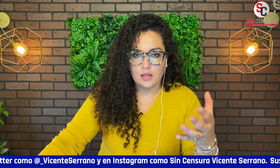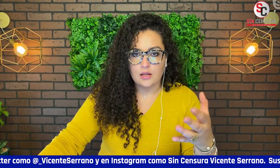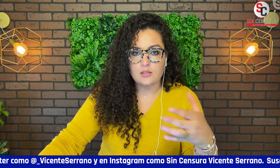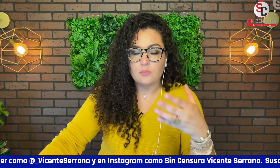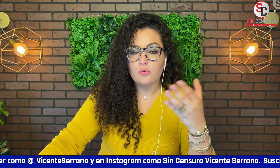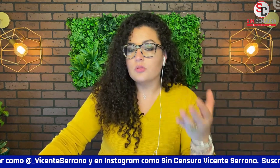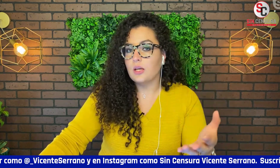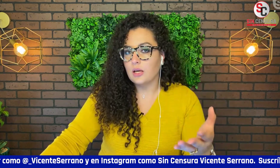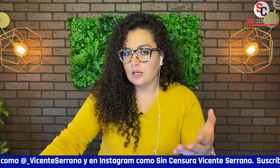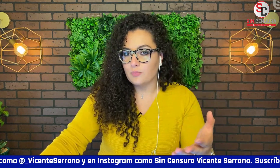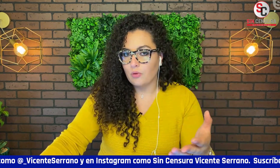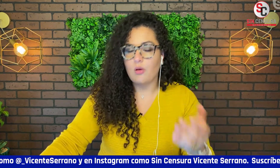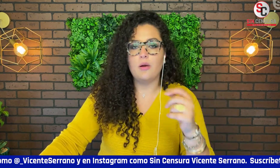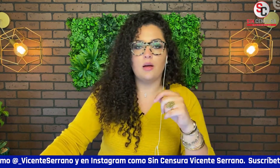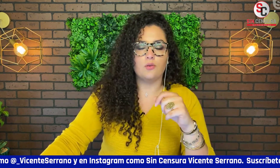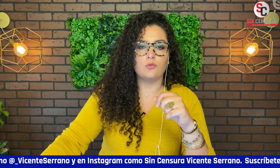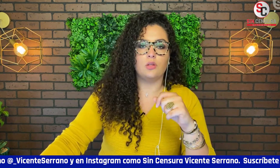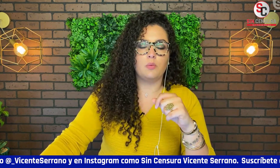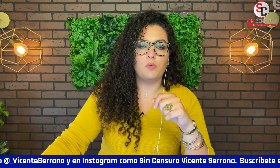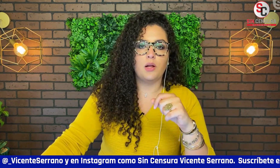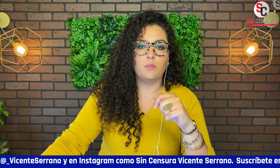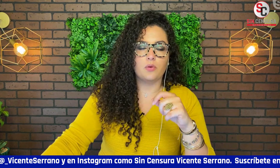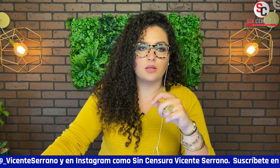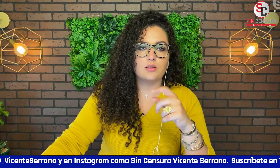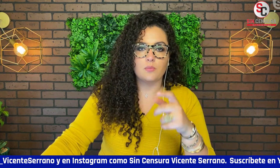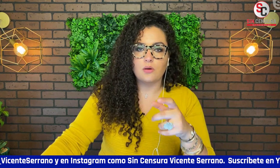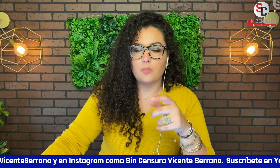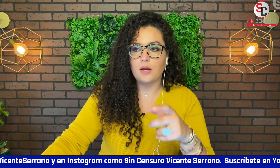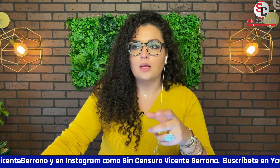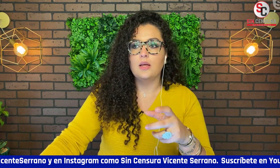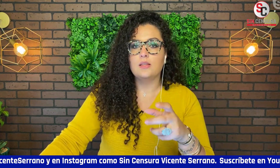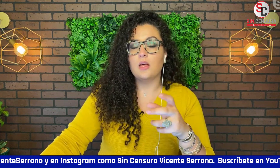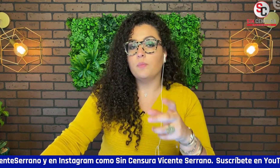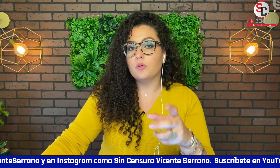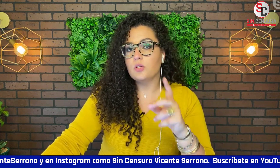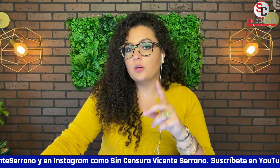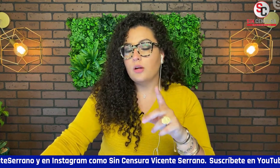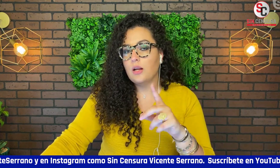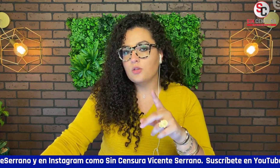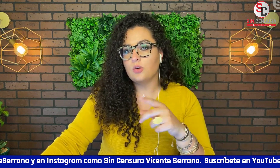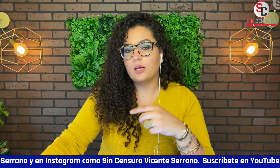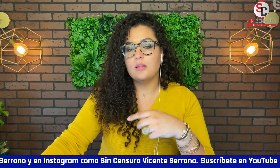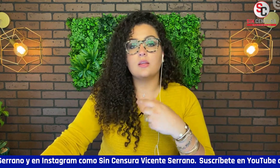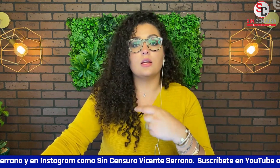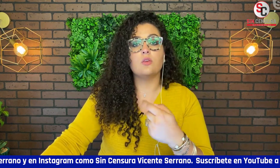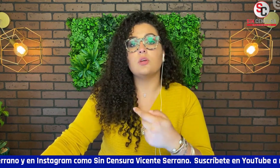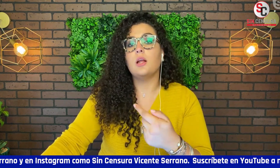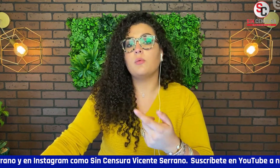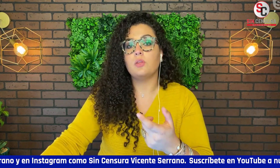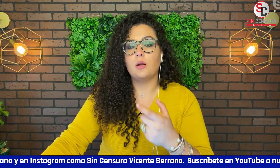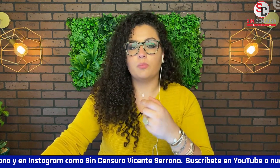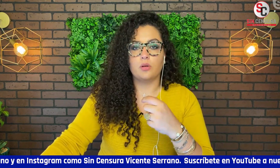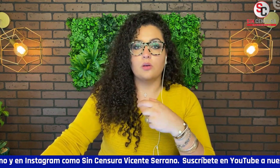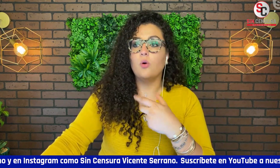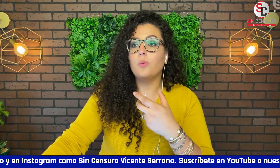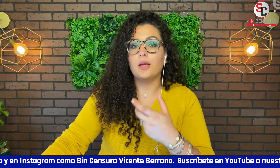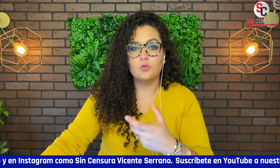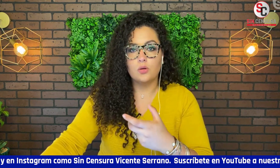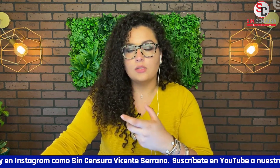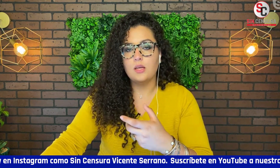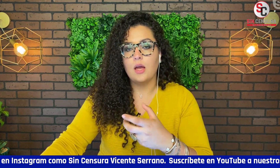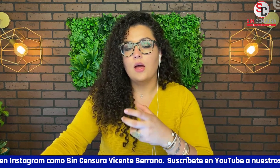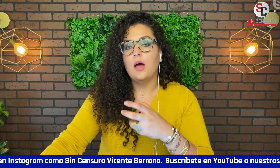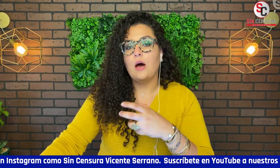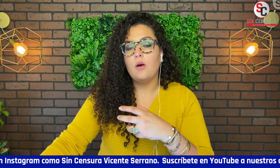organizan, a quienes impulsan y a quienes promueven la consulta popular, porque dicen, bueno, a ver, si de por sí en una elección hay gente que no sale a votar porque no ubica